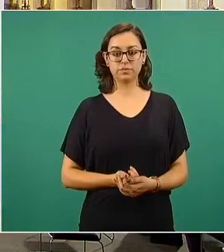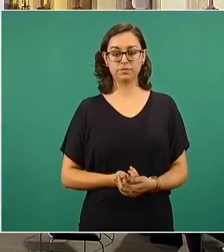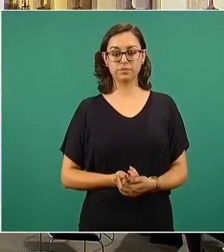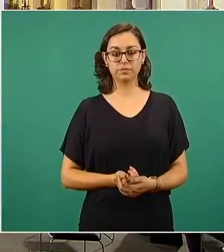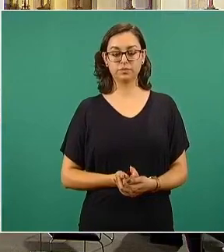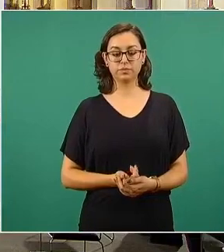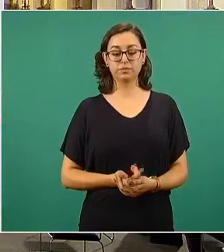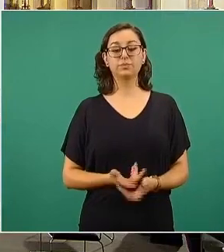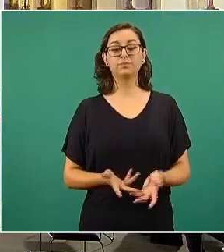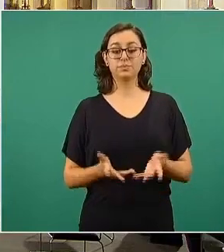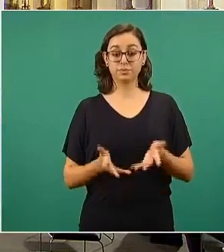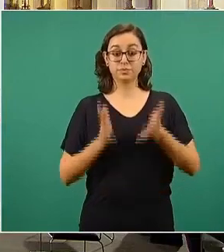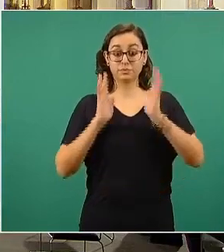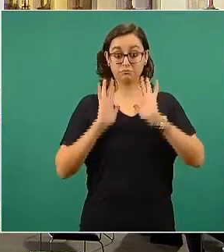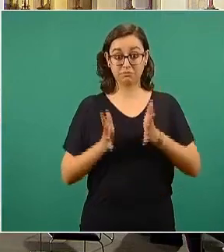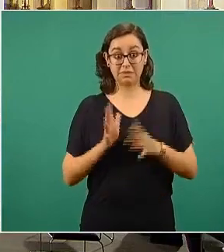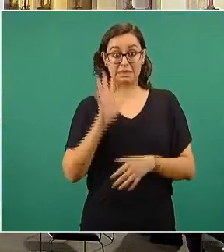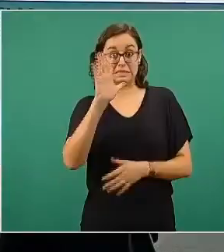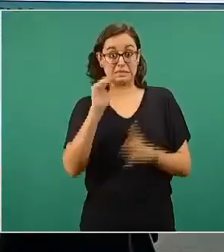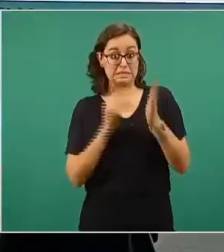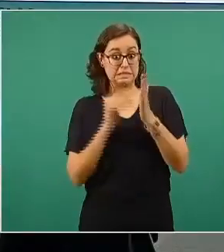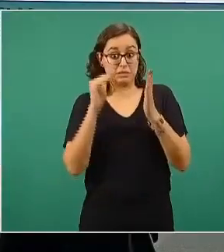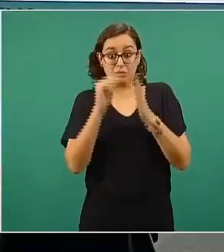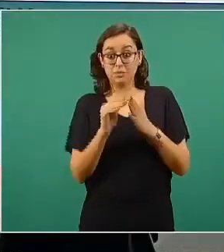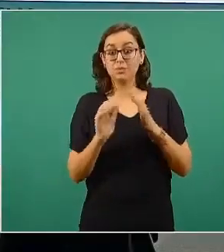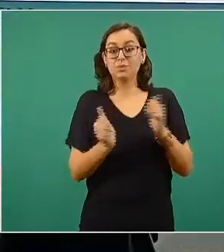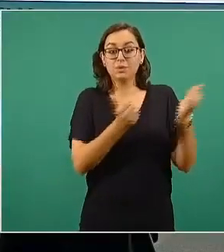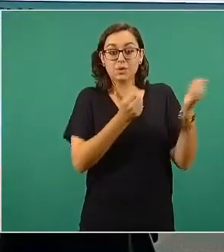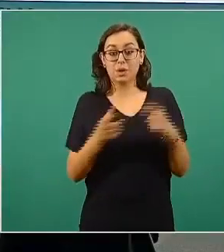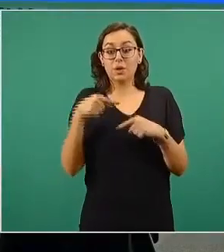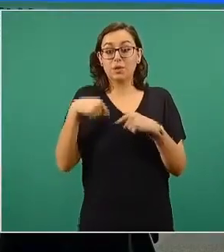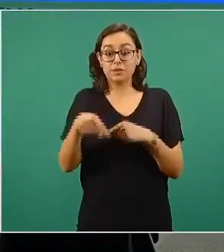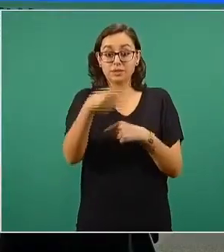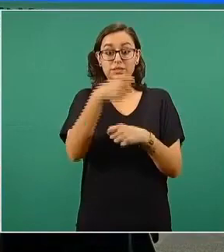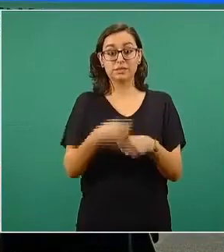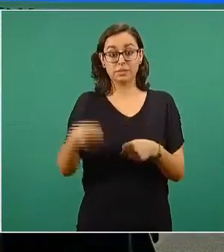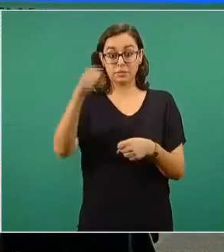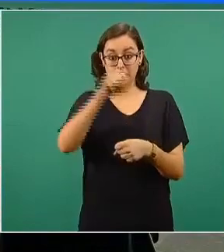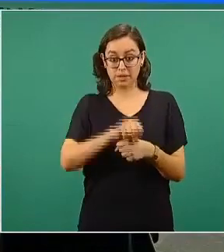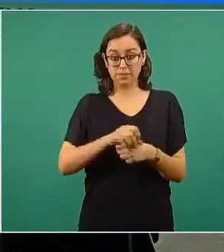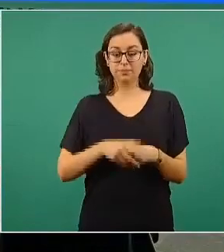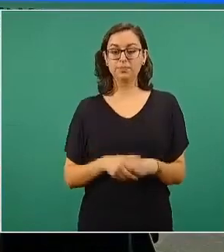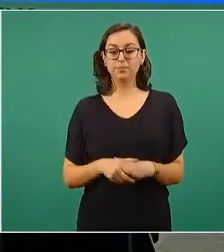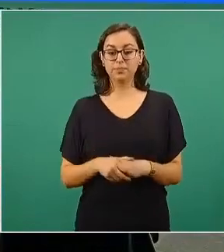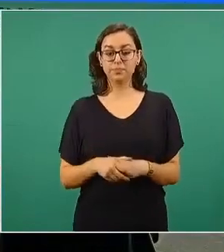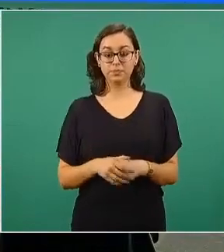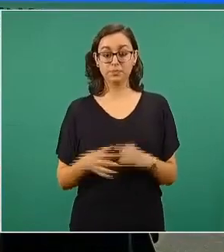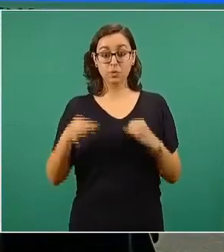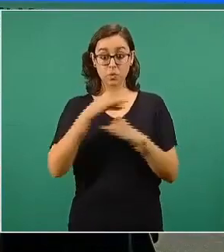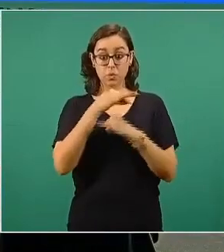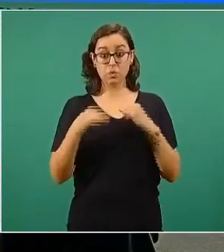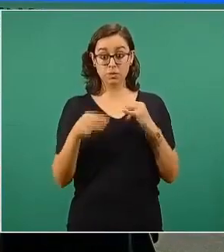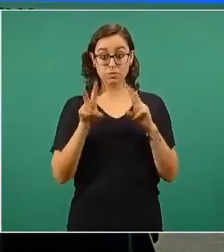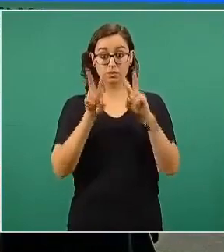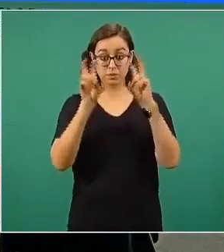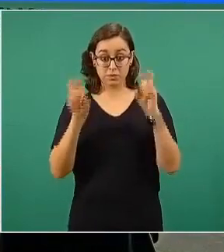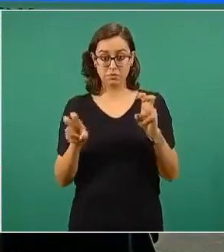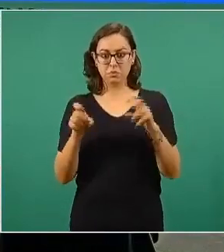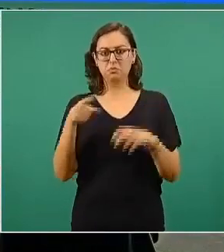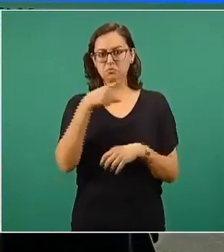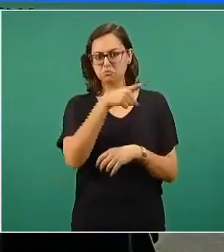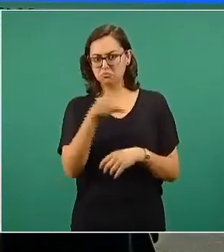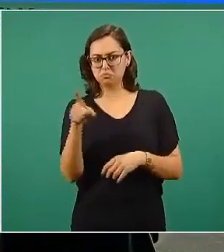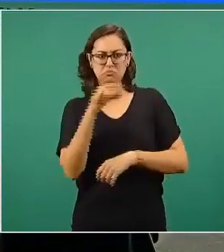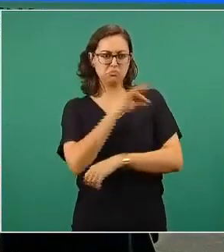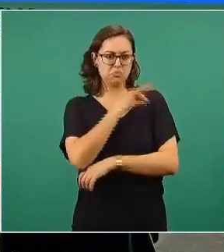es parte de la fase rápida. Última, para recordar que existen modos de acceder a la información sobre vacunas. Si usted